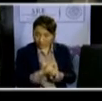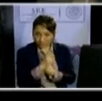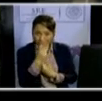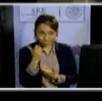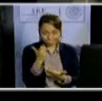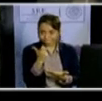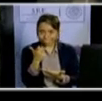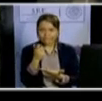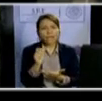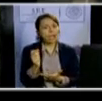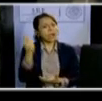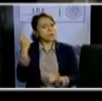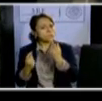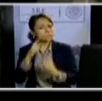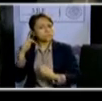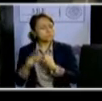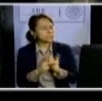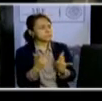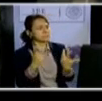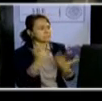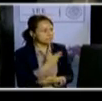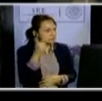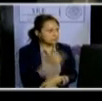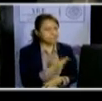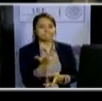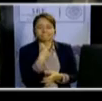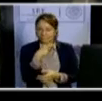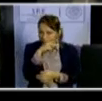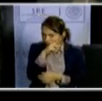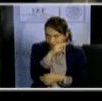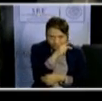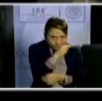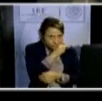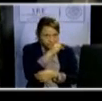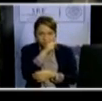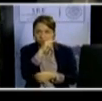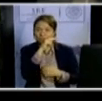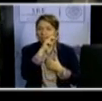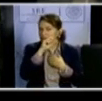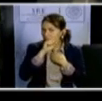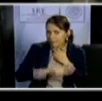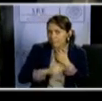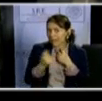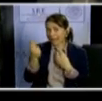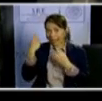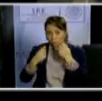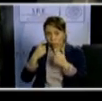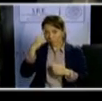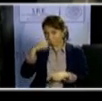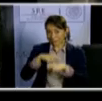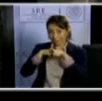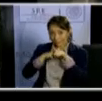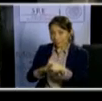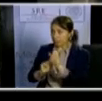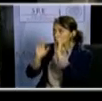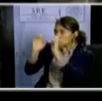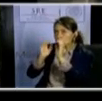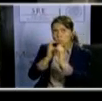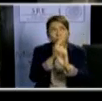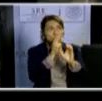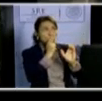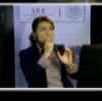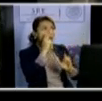reacción de alarma y ha relajado algunas protecciones ambientales en favor del extractivismo,